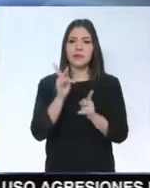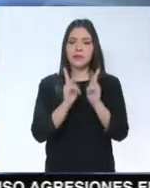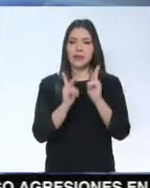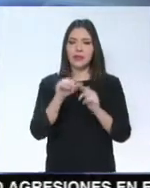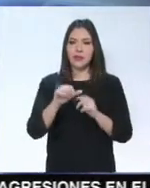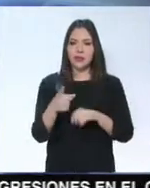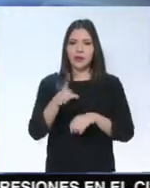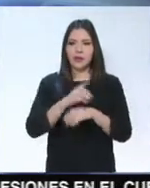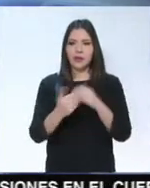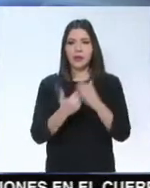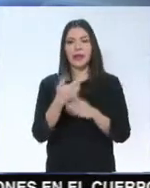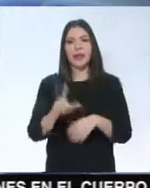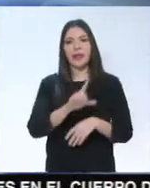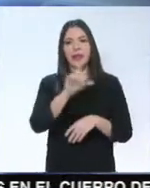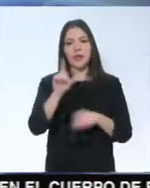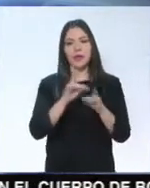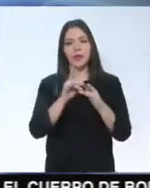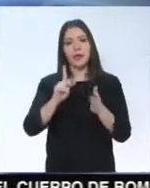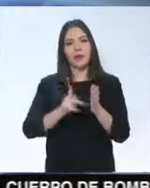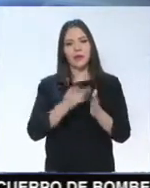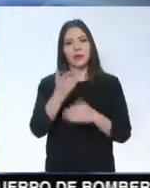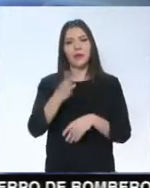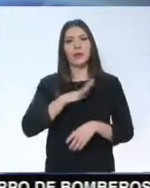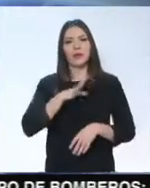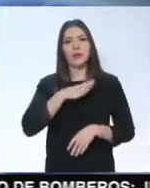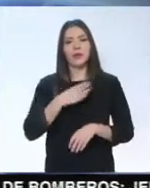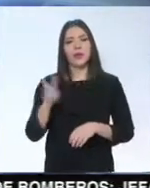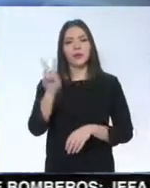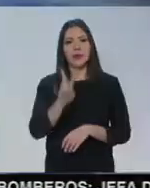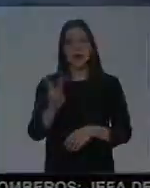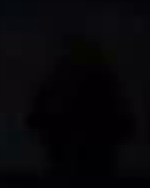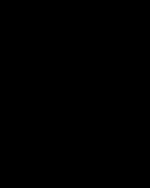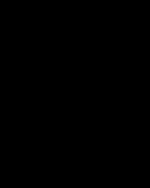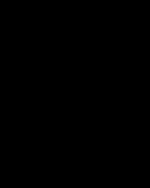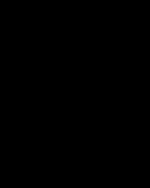pues en otra oportunidad platicaremos nuevamente con usted. Que tenga un excelente viernes. Igualmente, muchas gracias. Buen fin de semana.